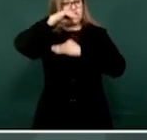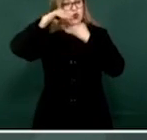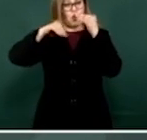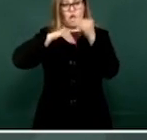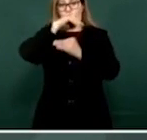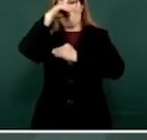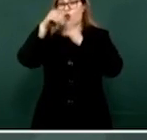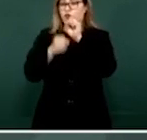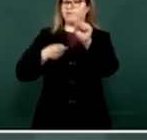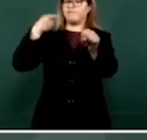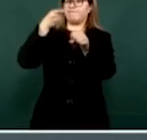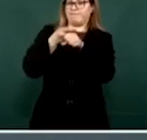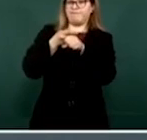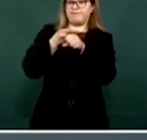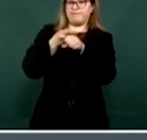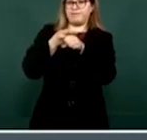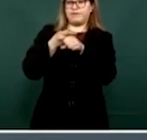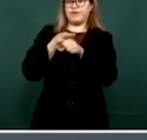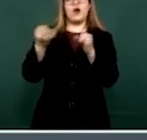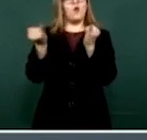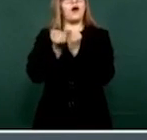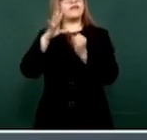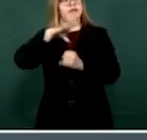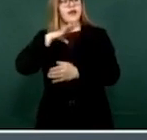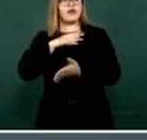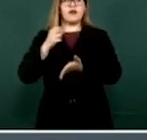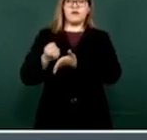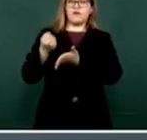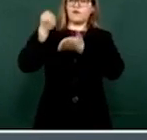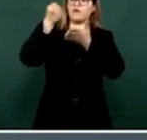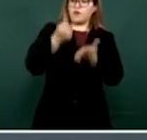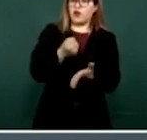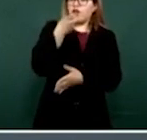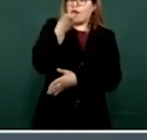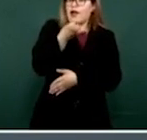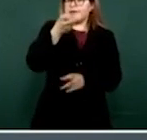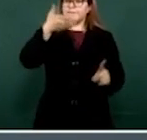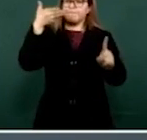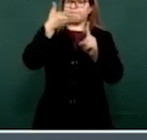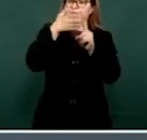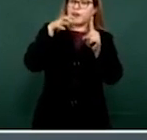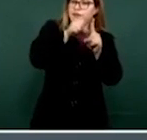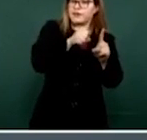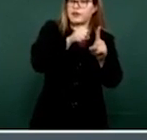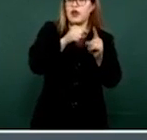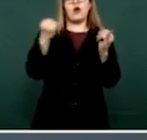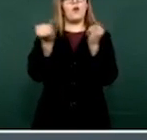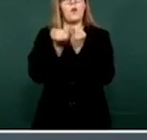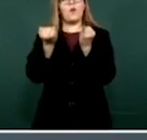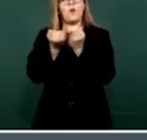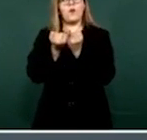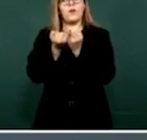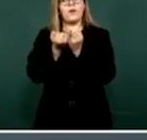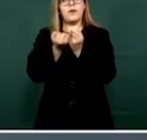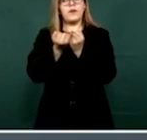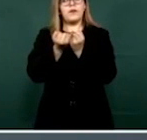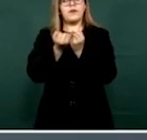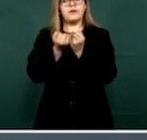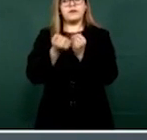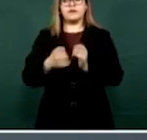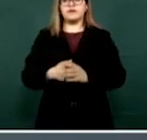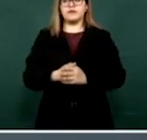con seguridad pública. Ya hay fondos con ese propósito y vamos a que se